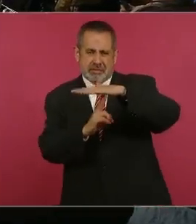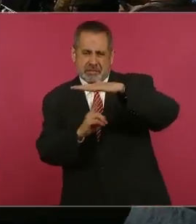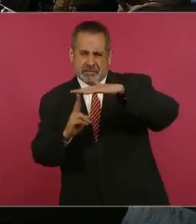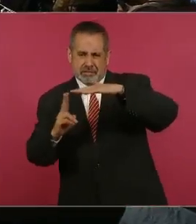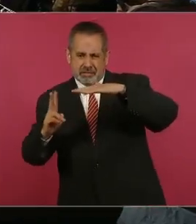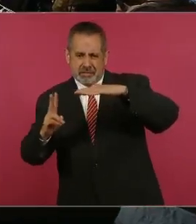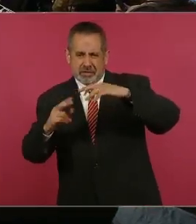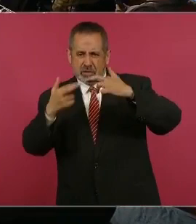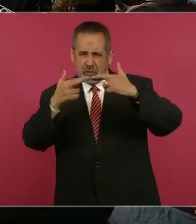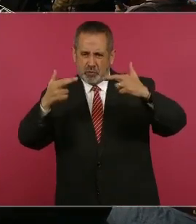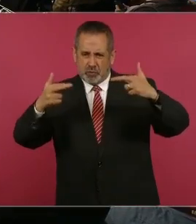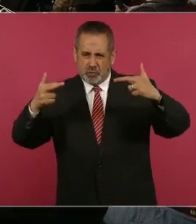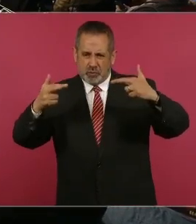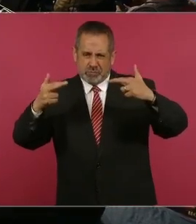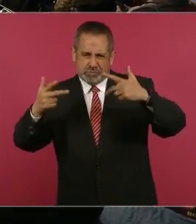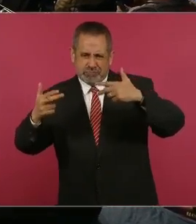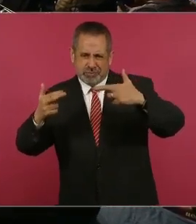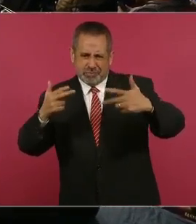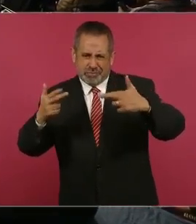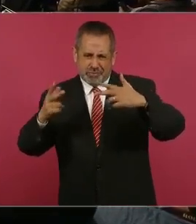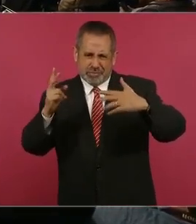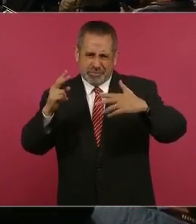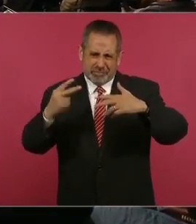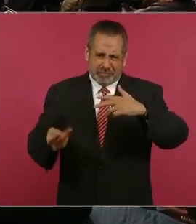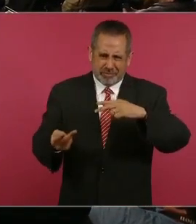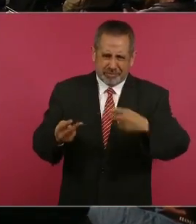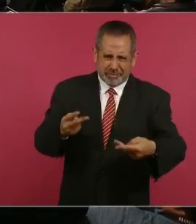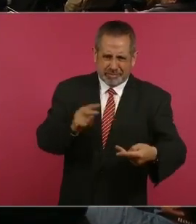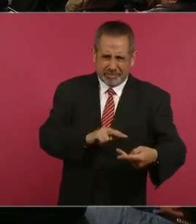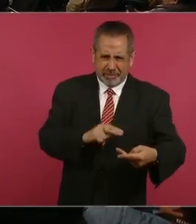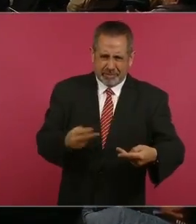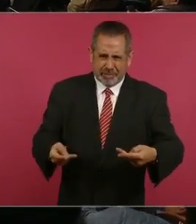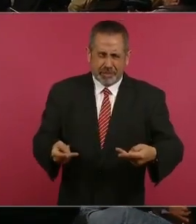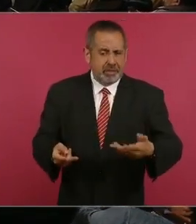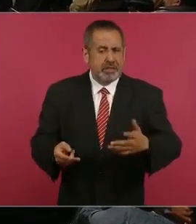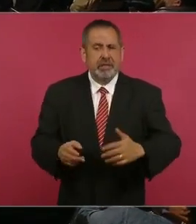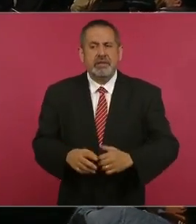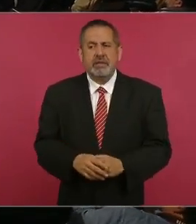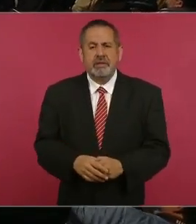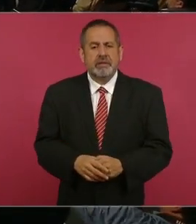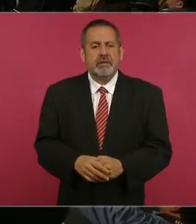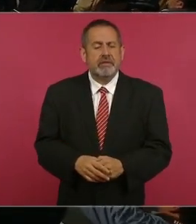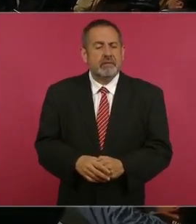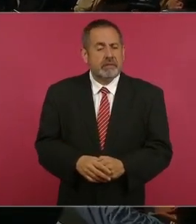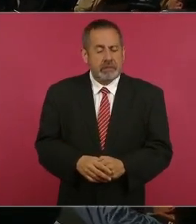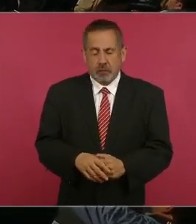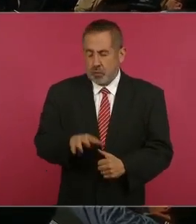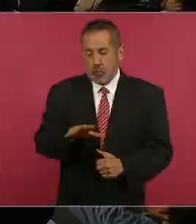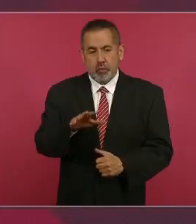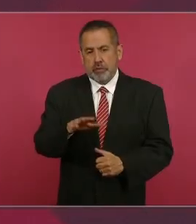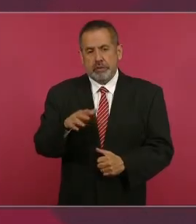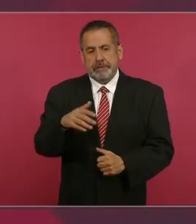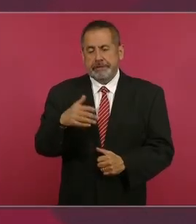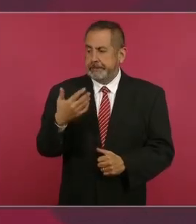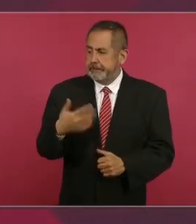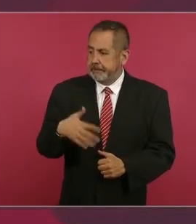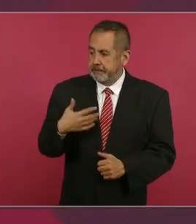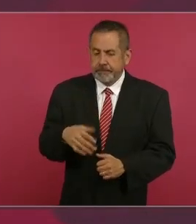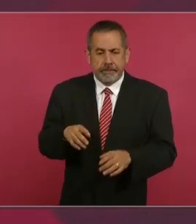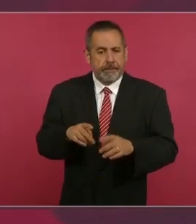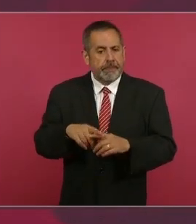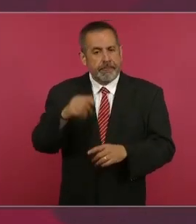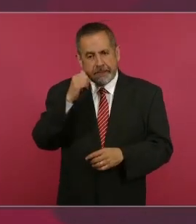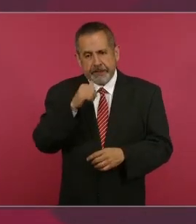Comisión Federal de Electricidad. Muy impactante. Y como